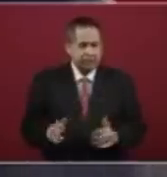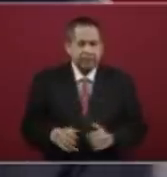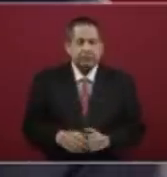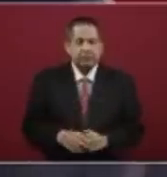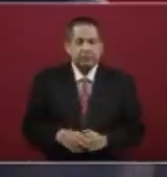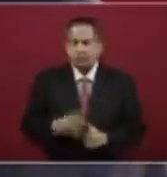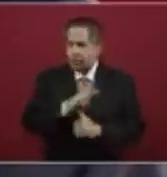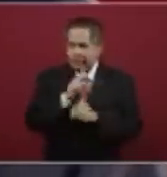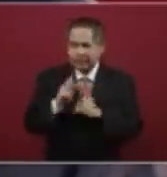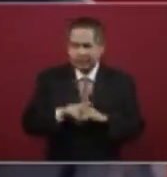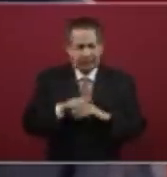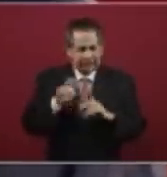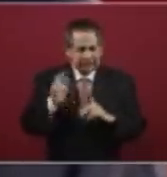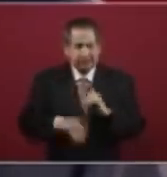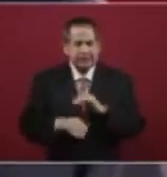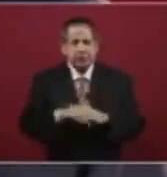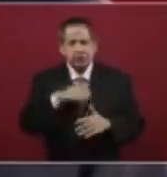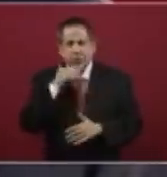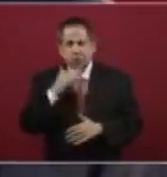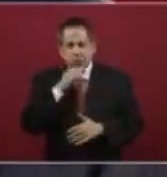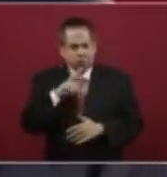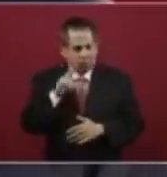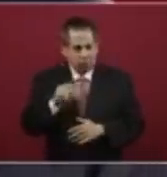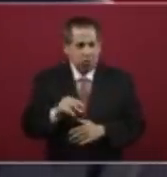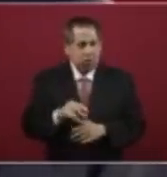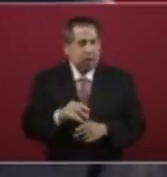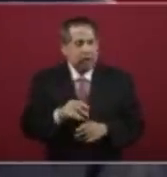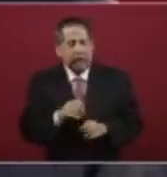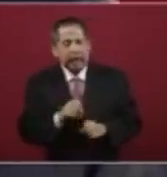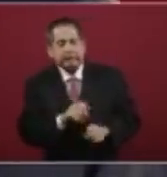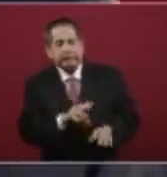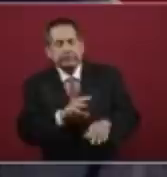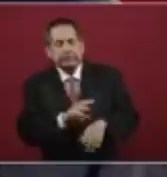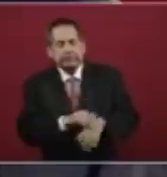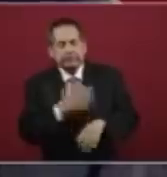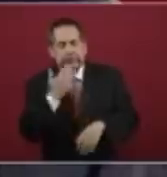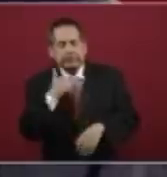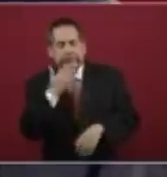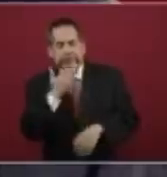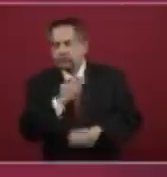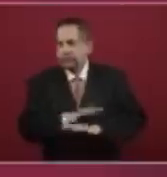en el país. Ya no hay corrupción tolerada